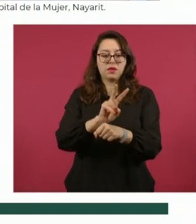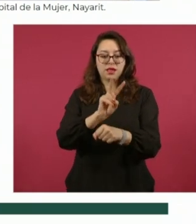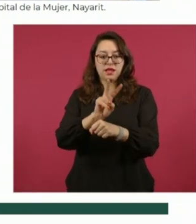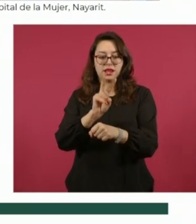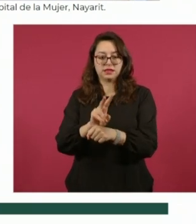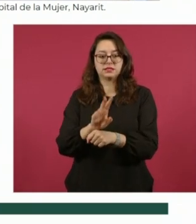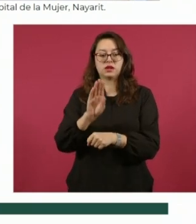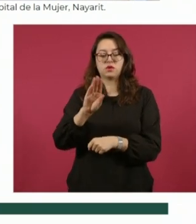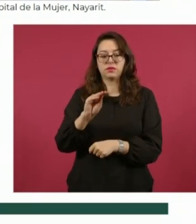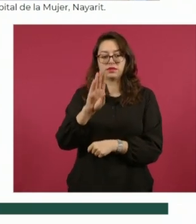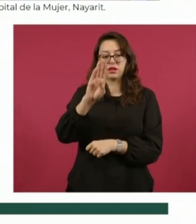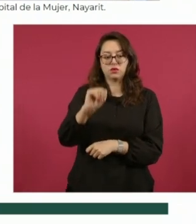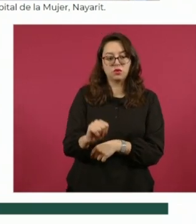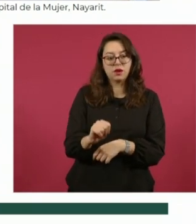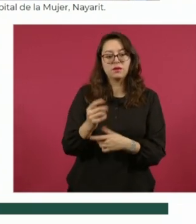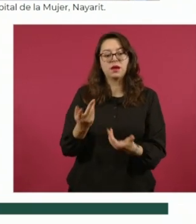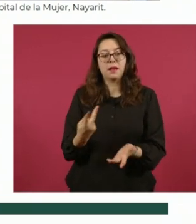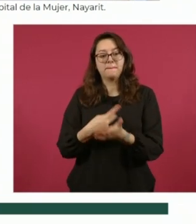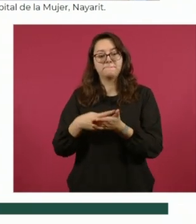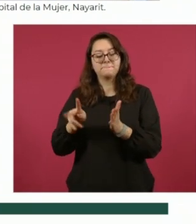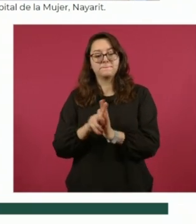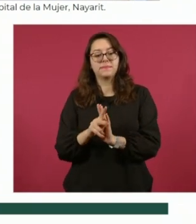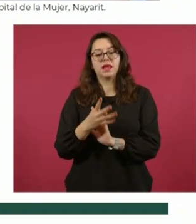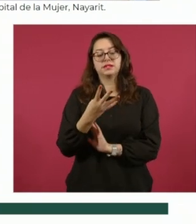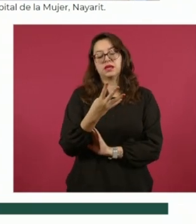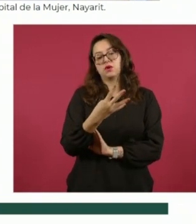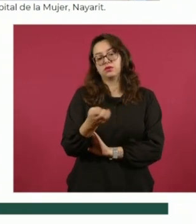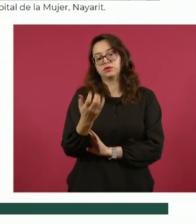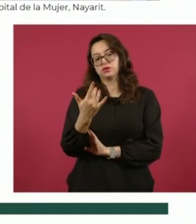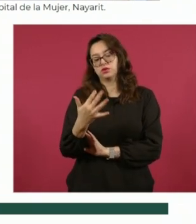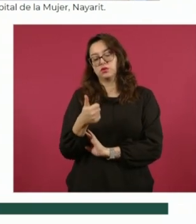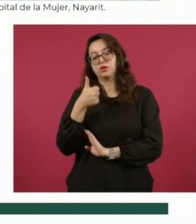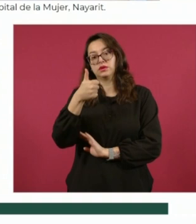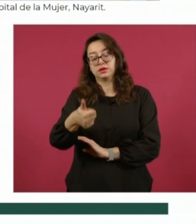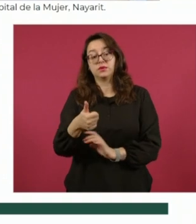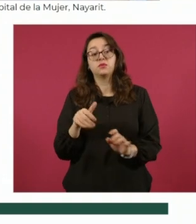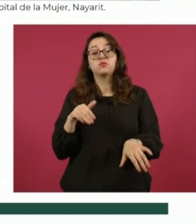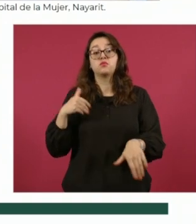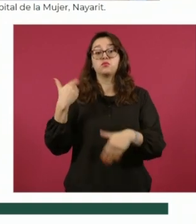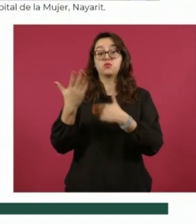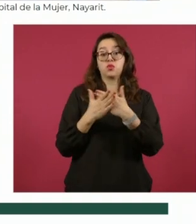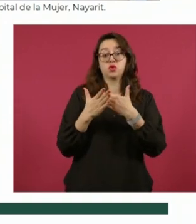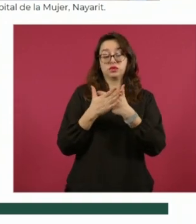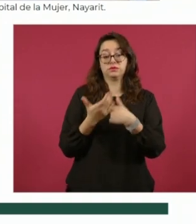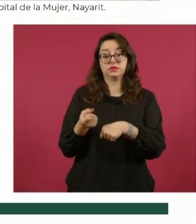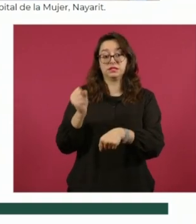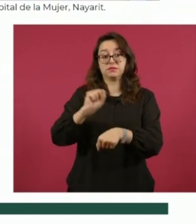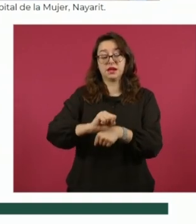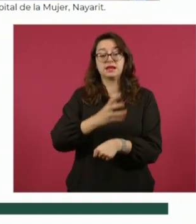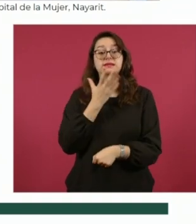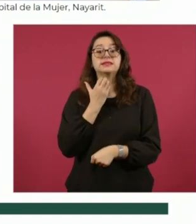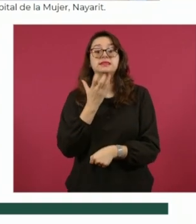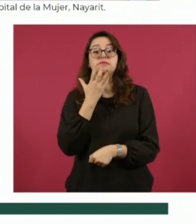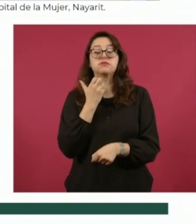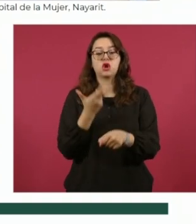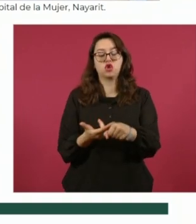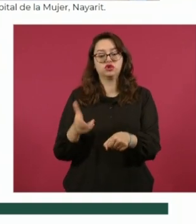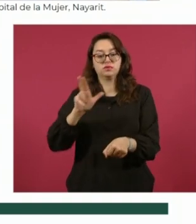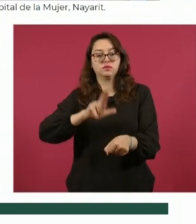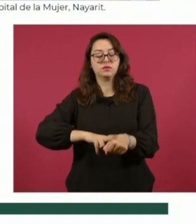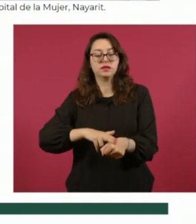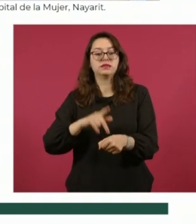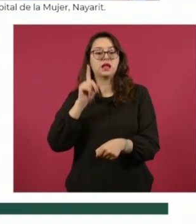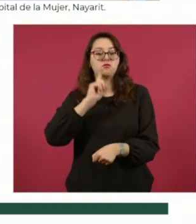en Nayarit en la tercera semana de febrero, entra en operaciones el Hospital General de la Mujer de Tepic y el Hospital de